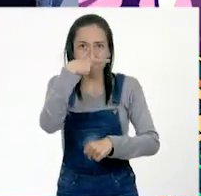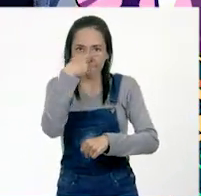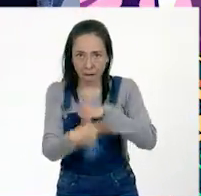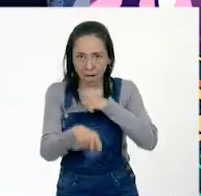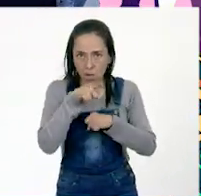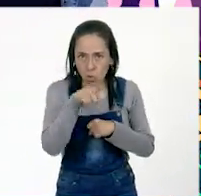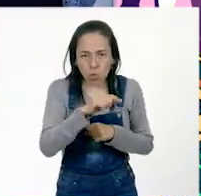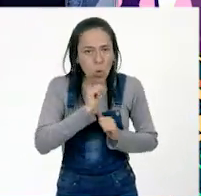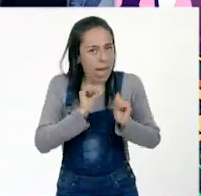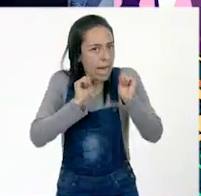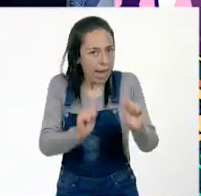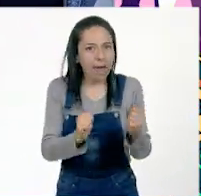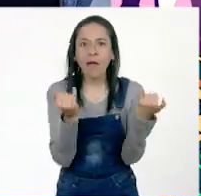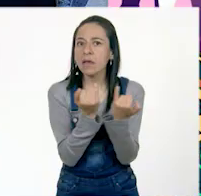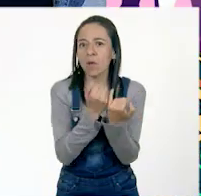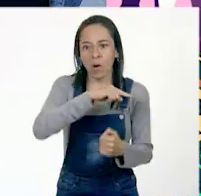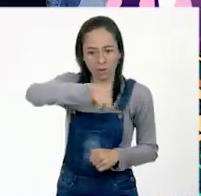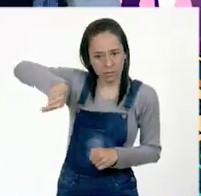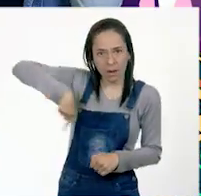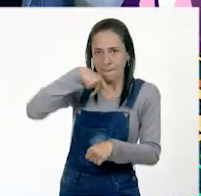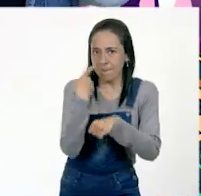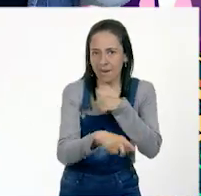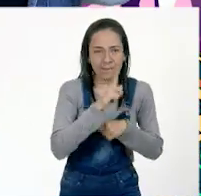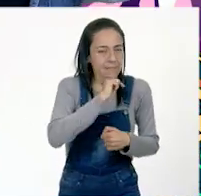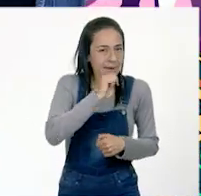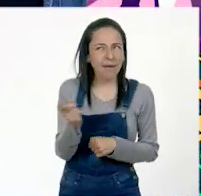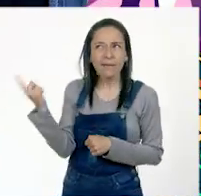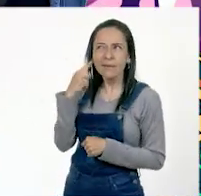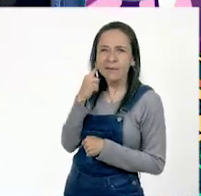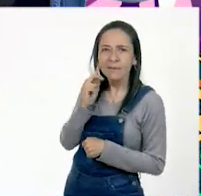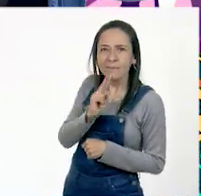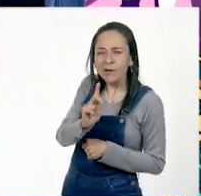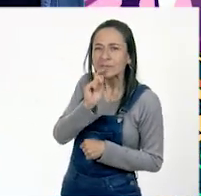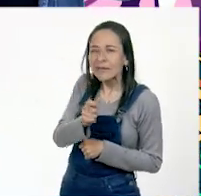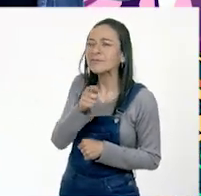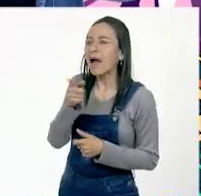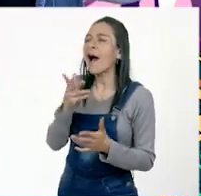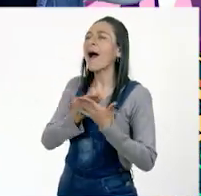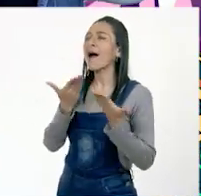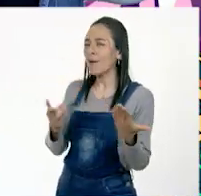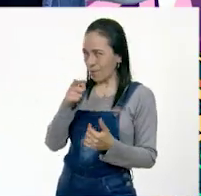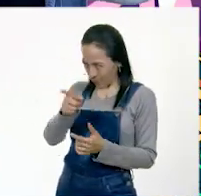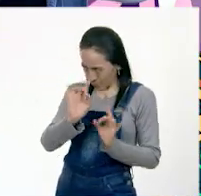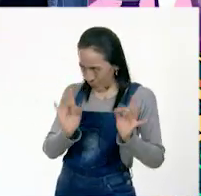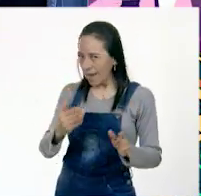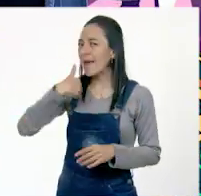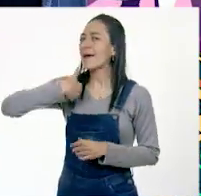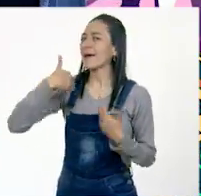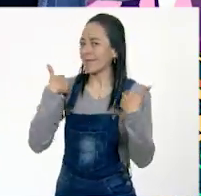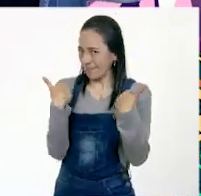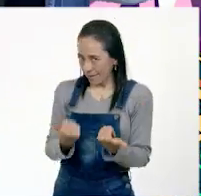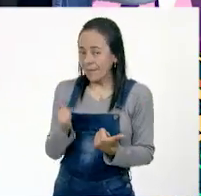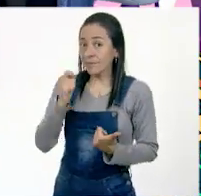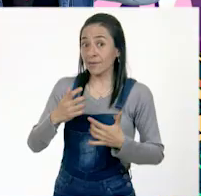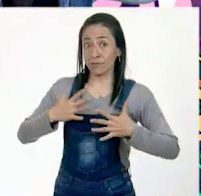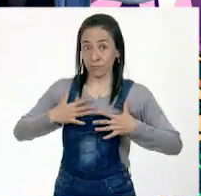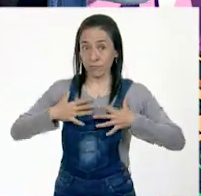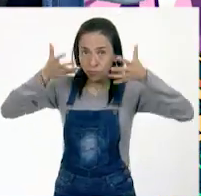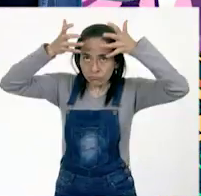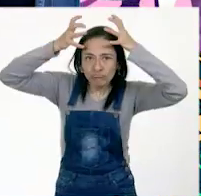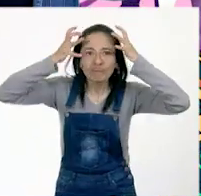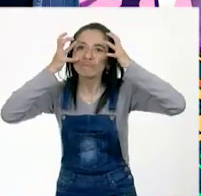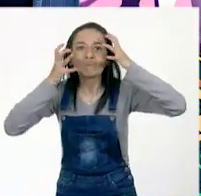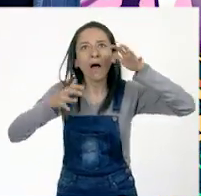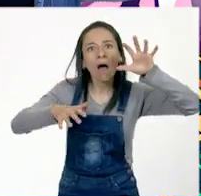Qué bueno que ahora entiendes por qué los astronautas emocionales nos preparamos durante tantos